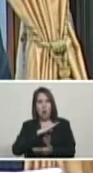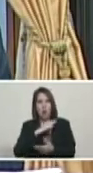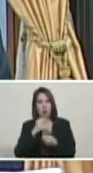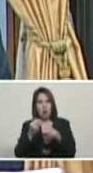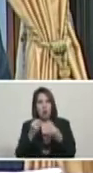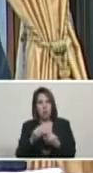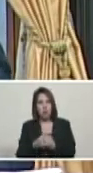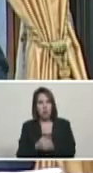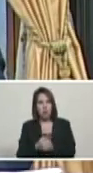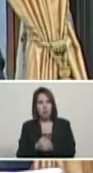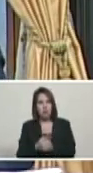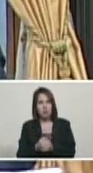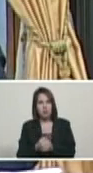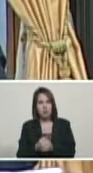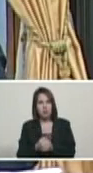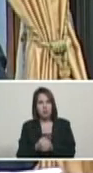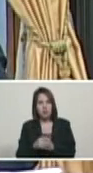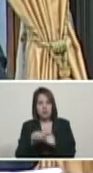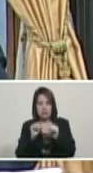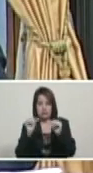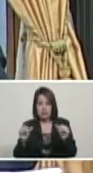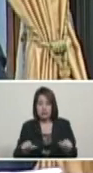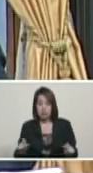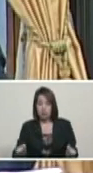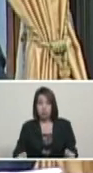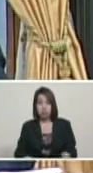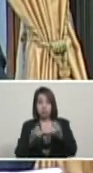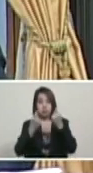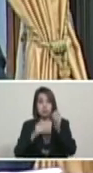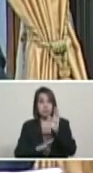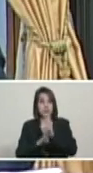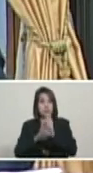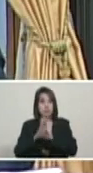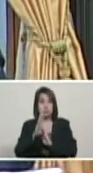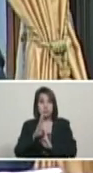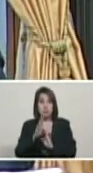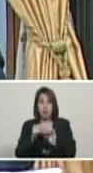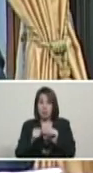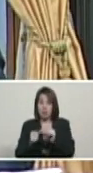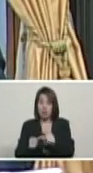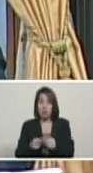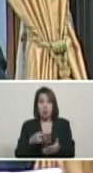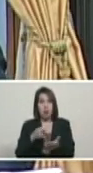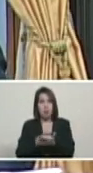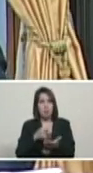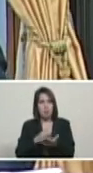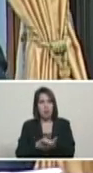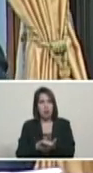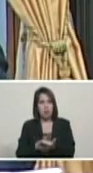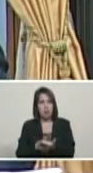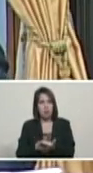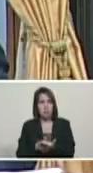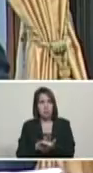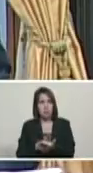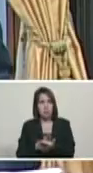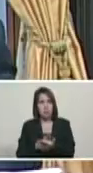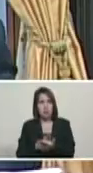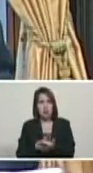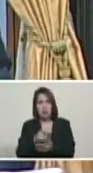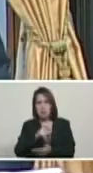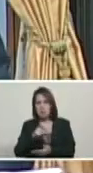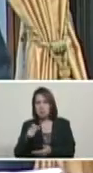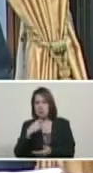recuperación económica, crecimiento y prosperidad, mantenemos el pago de esos salarios para que nadie tenga la excusa